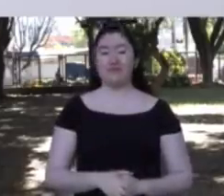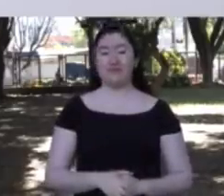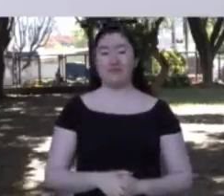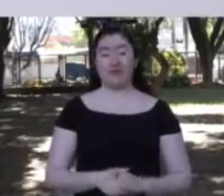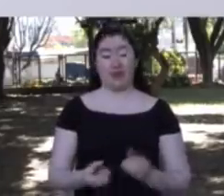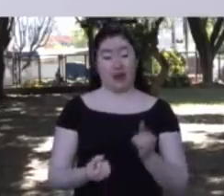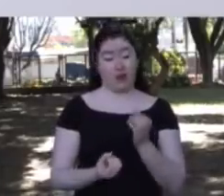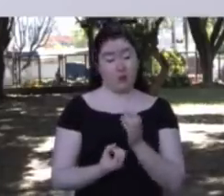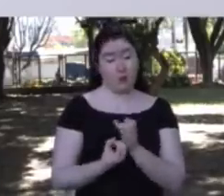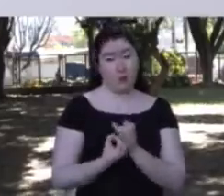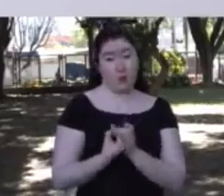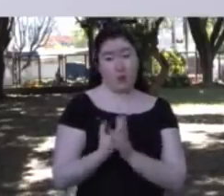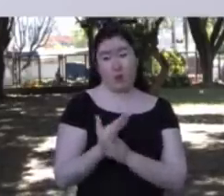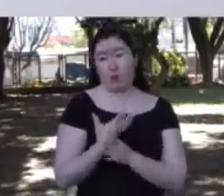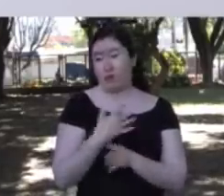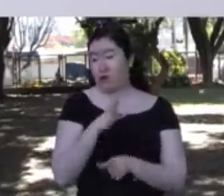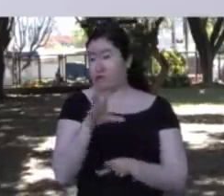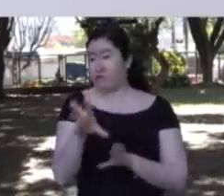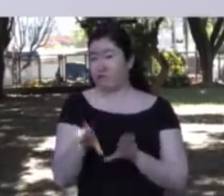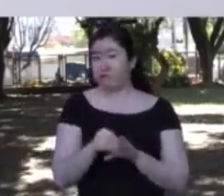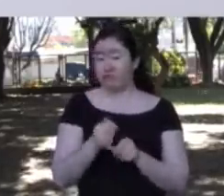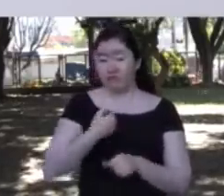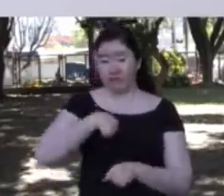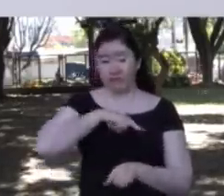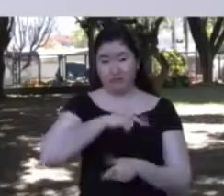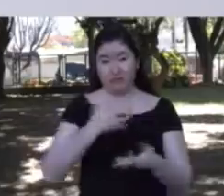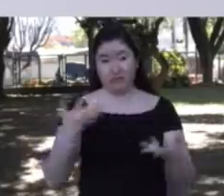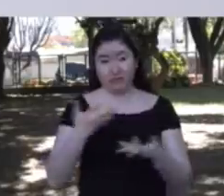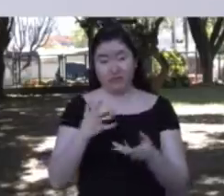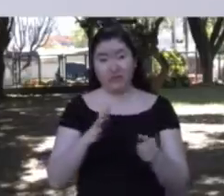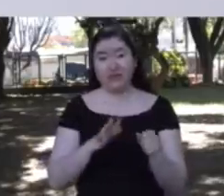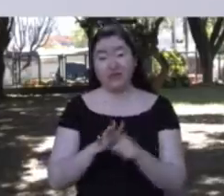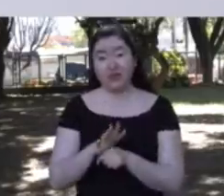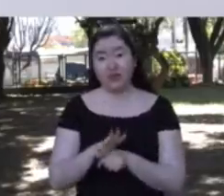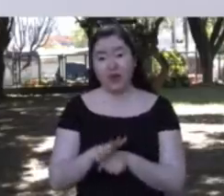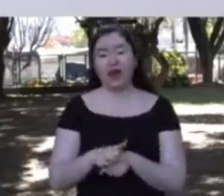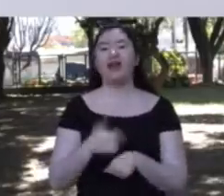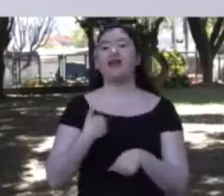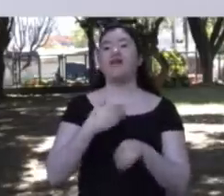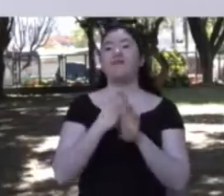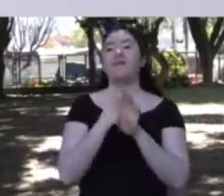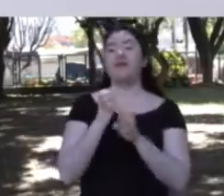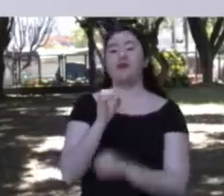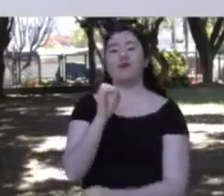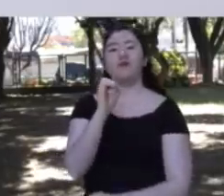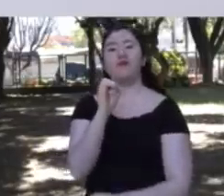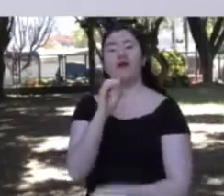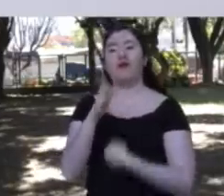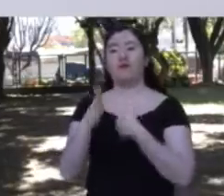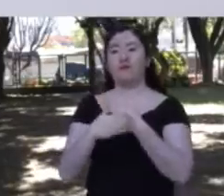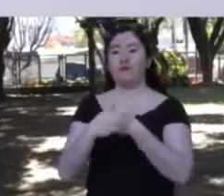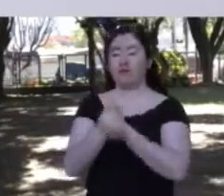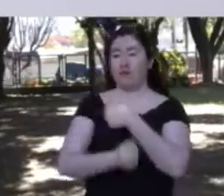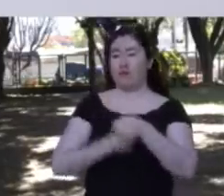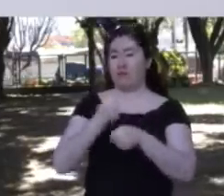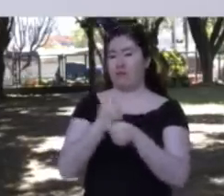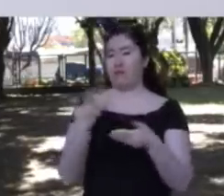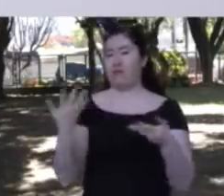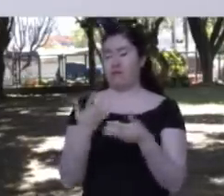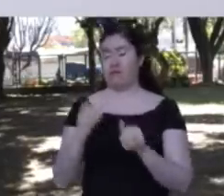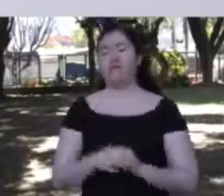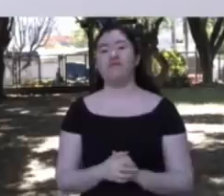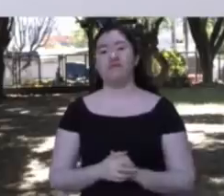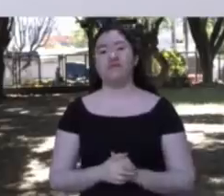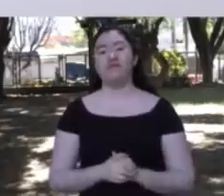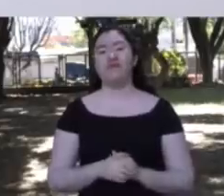nueva completa que vamos a hacer el próximo año es la línea 0, que es la línea que va a